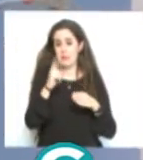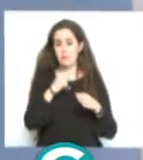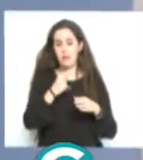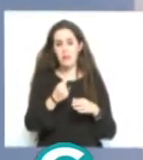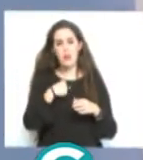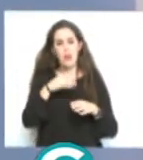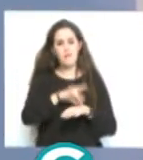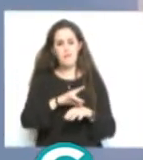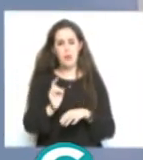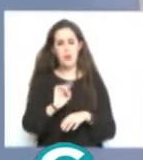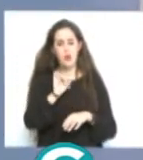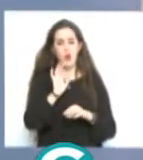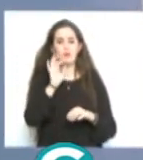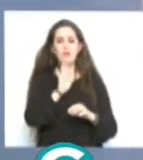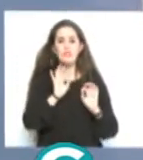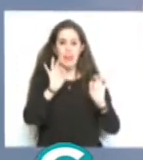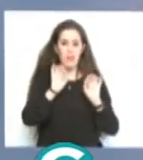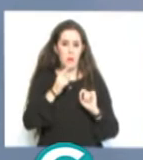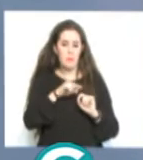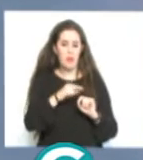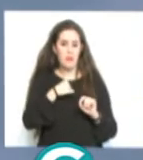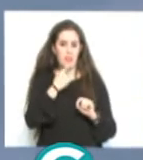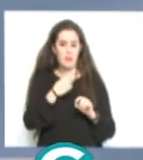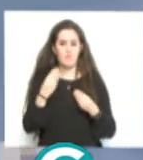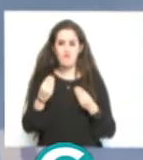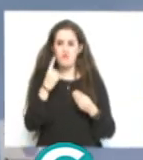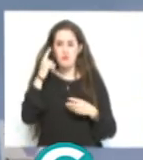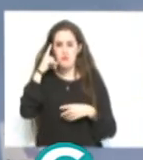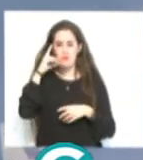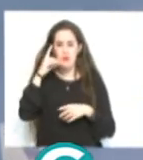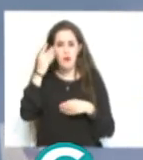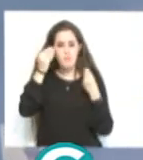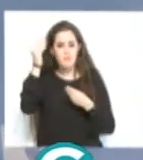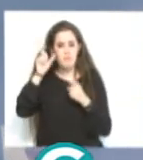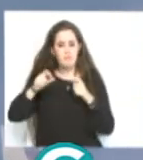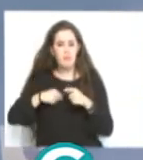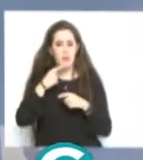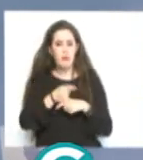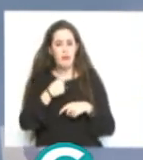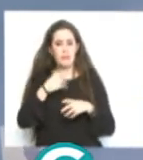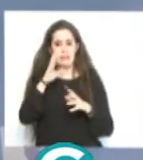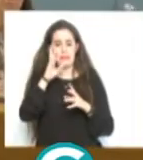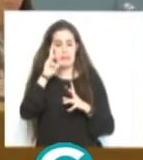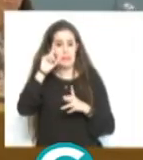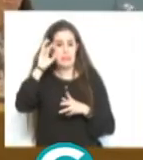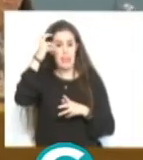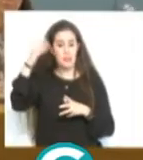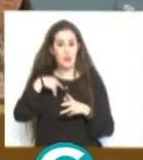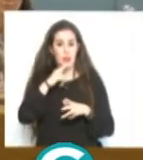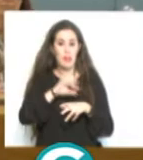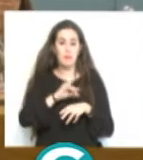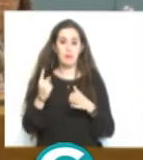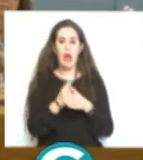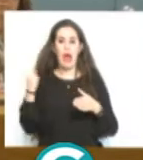una enfermedad sino un síndrome. La entidad desmiente una de las muchas creencias erróneas sobre el Asperger, trastorno del espectro autista, que